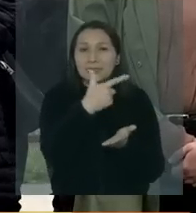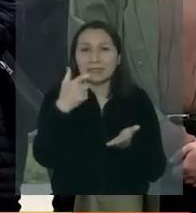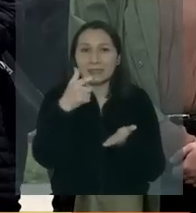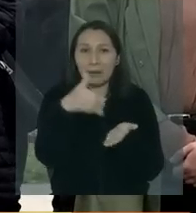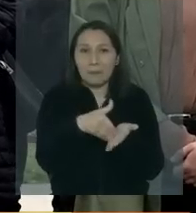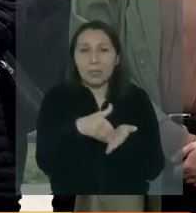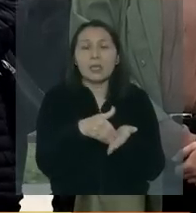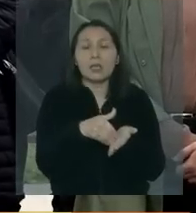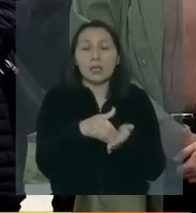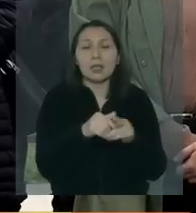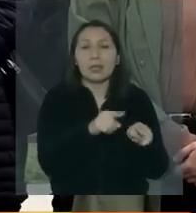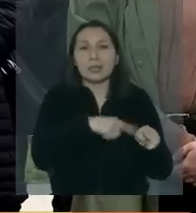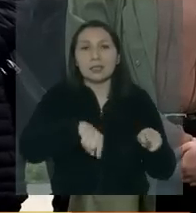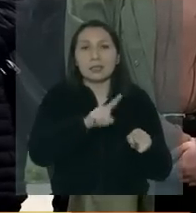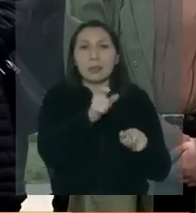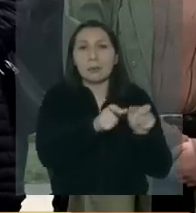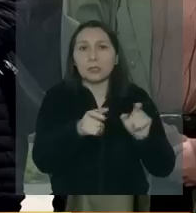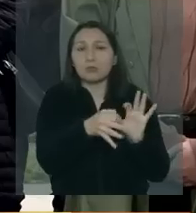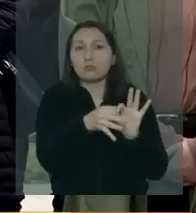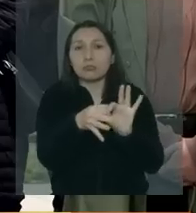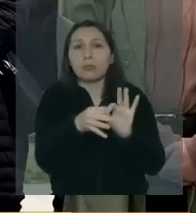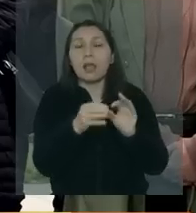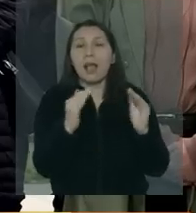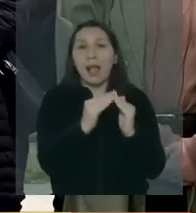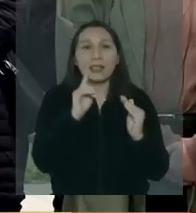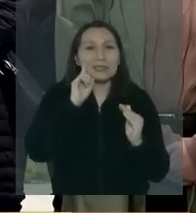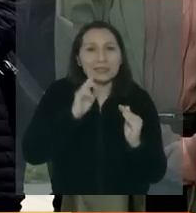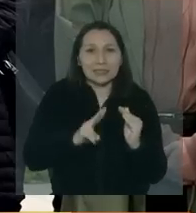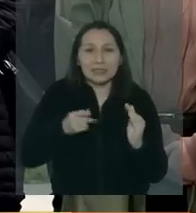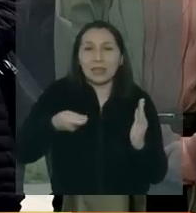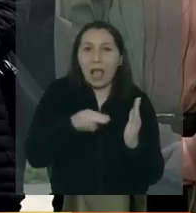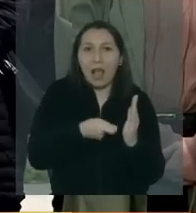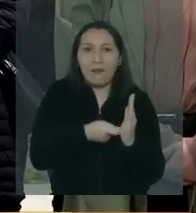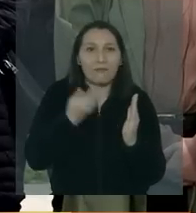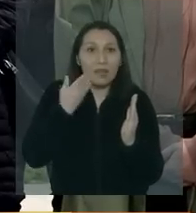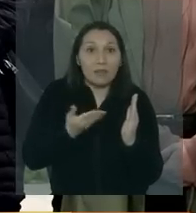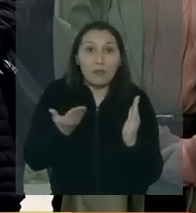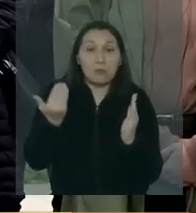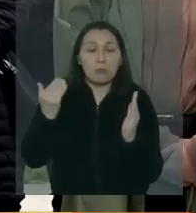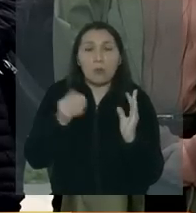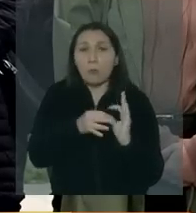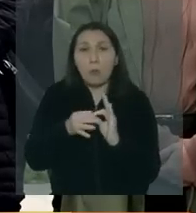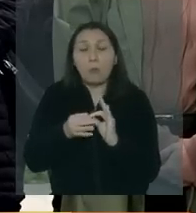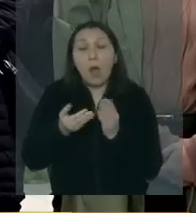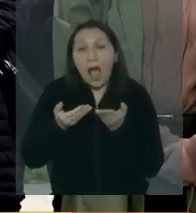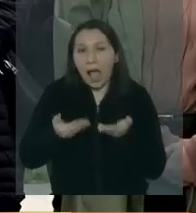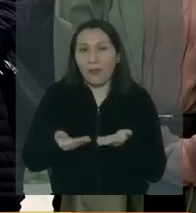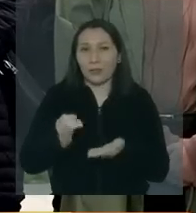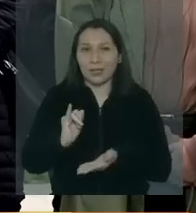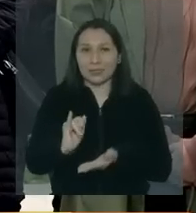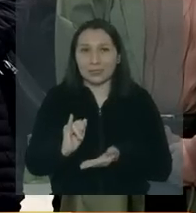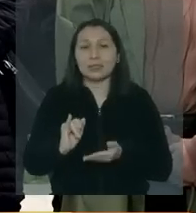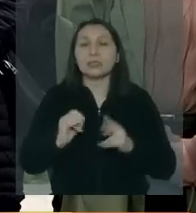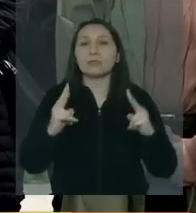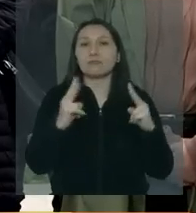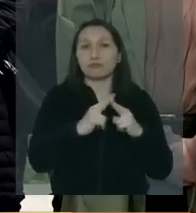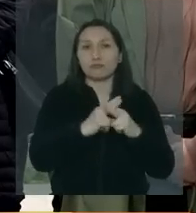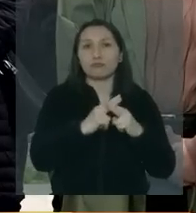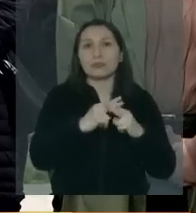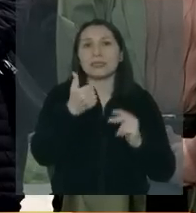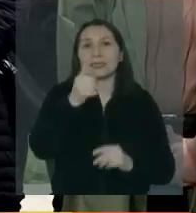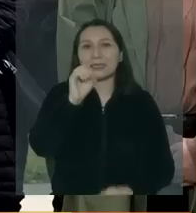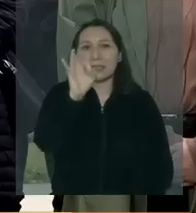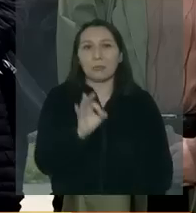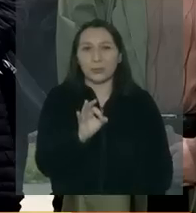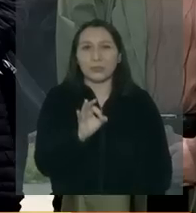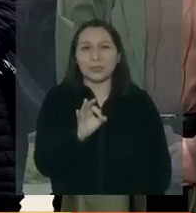2.700.000 que van a corresponder a estos causantes en hogares que no estén recibiendo alguno de estos beneficios por alguna razón, pero que pertenecen al 60%